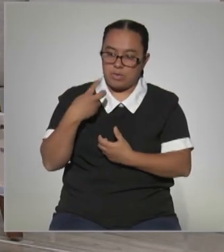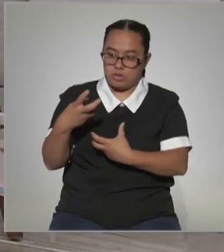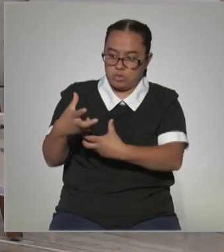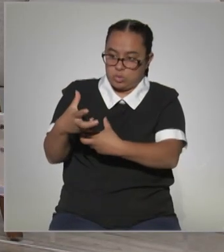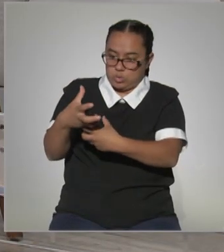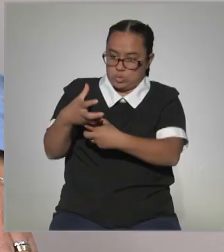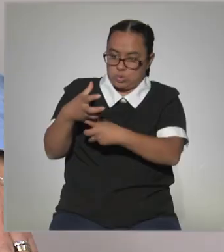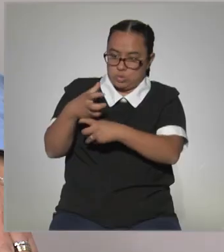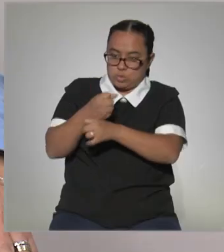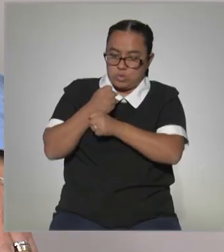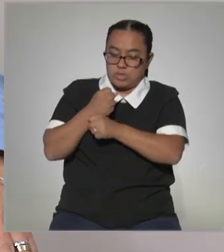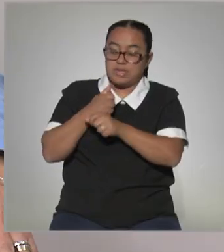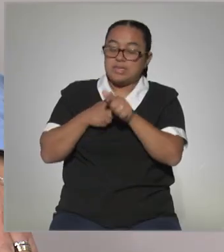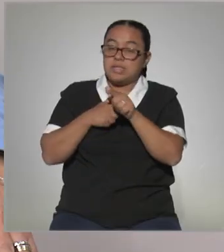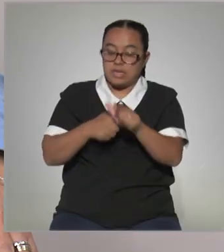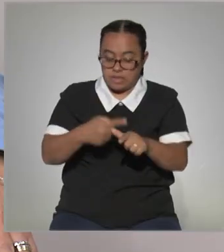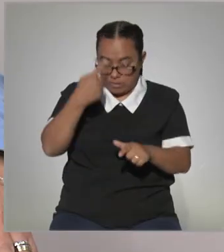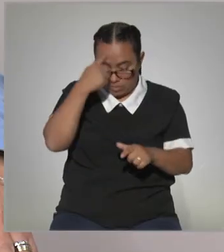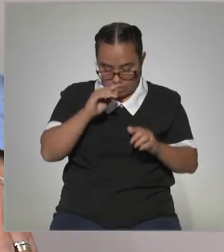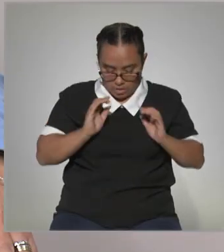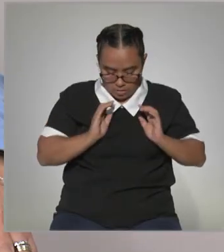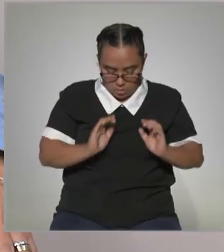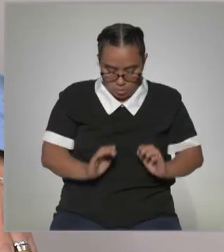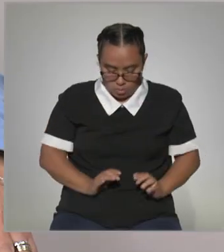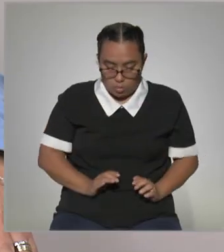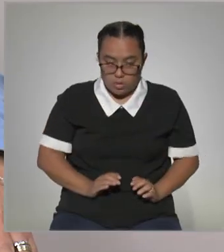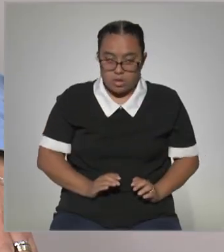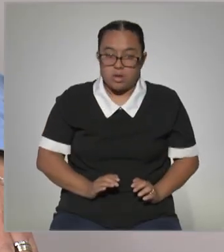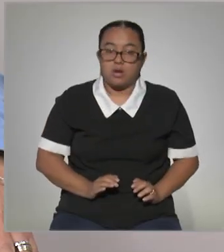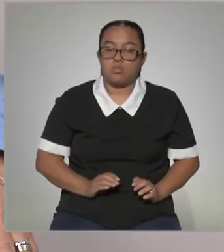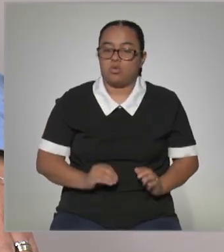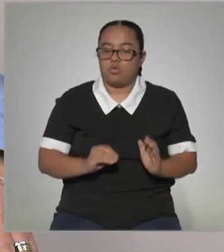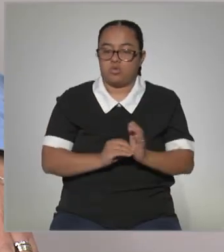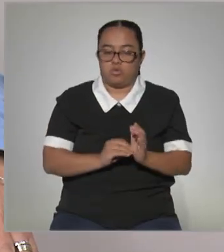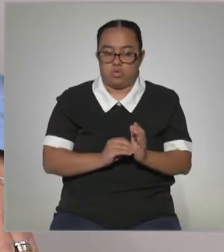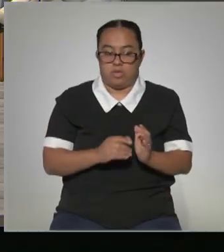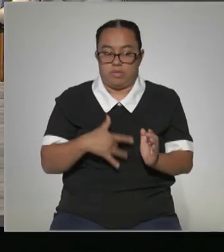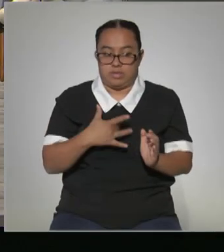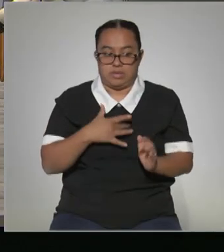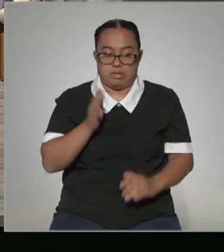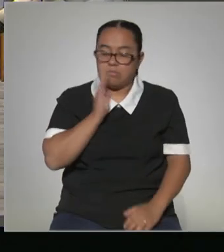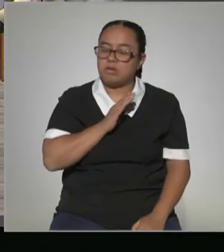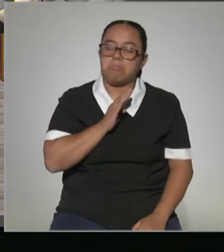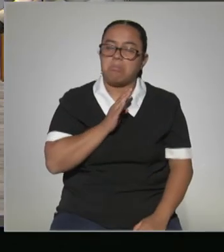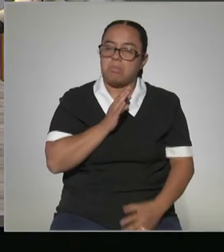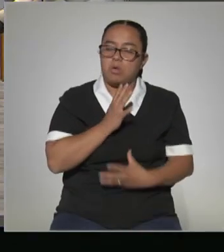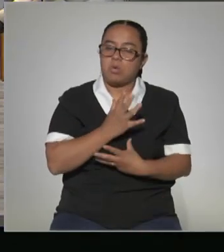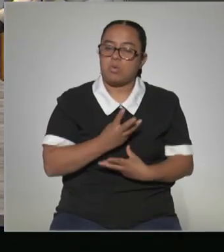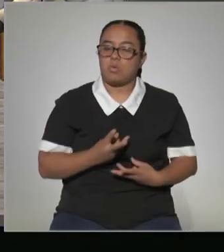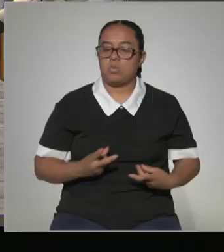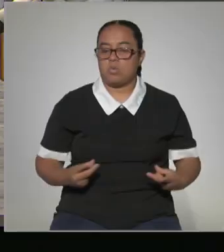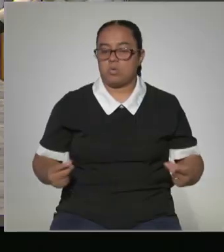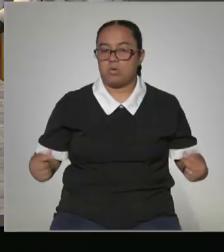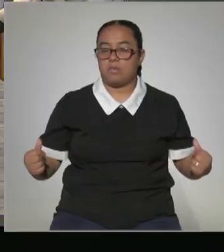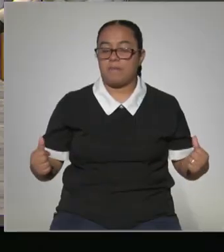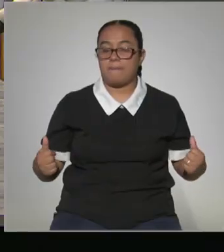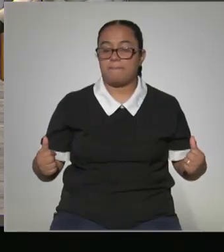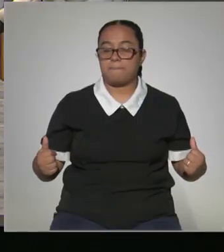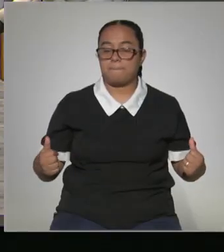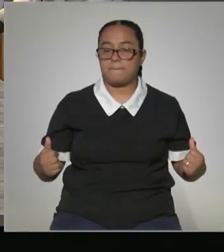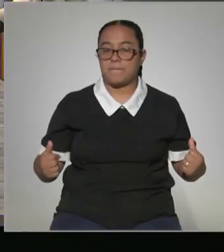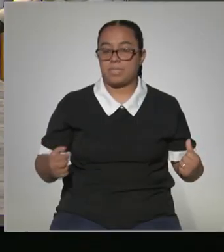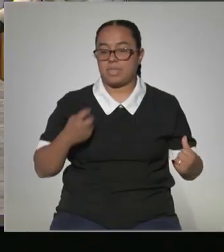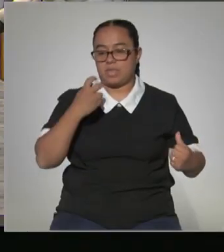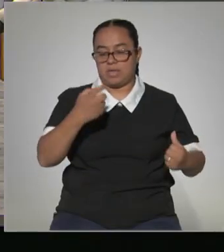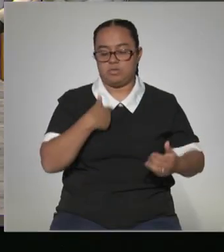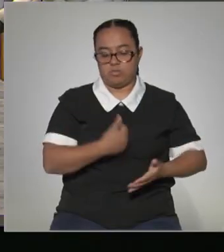va a obligar al cuerpo a que deje de sentir ese malestar. Entonces, ayuda